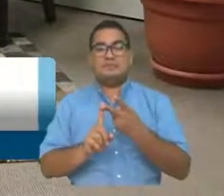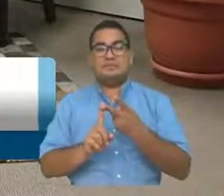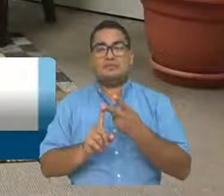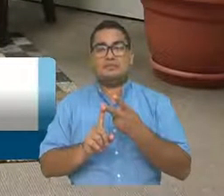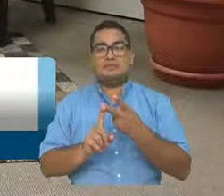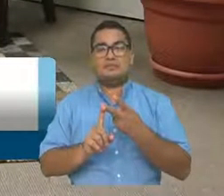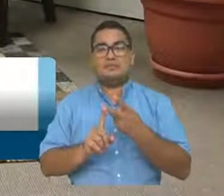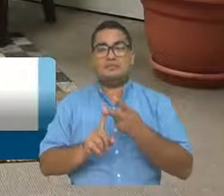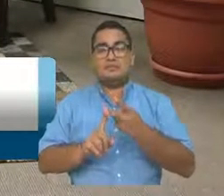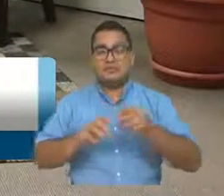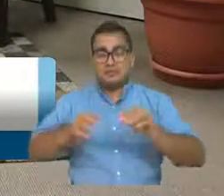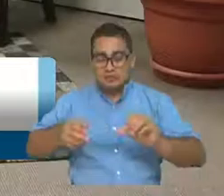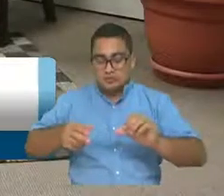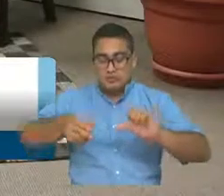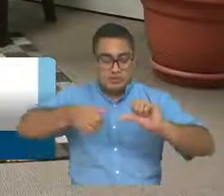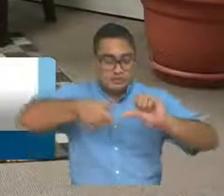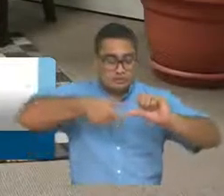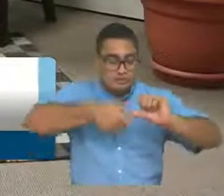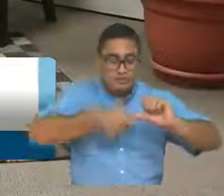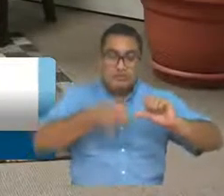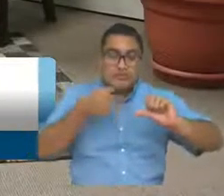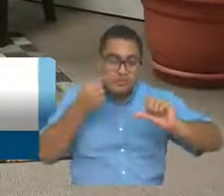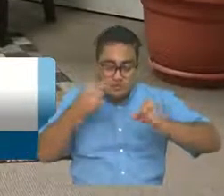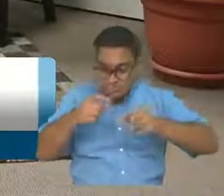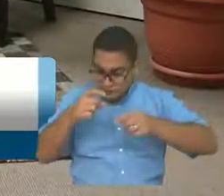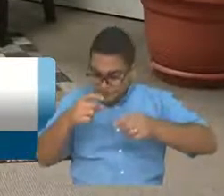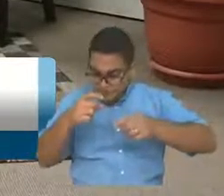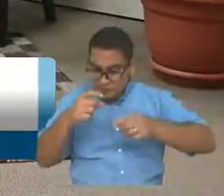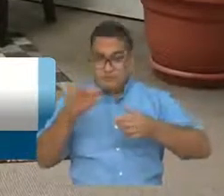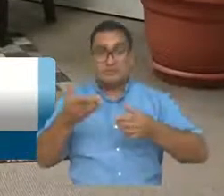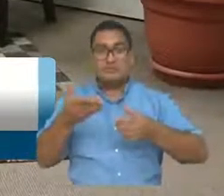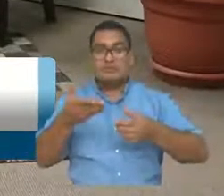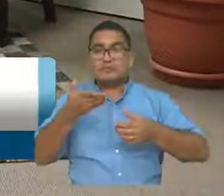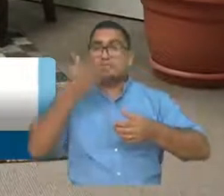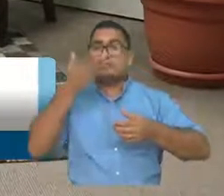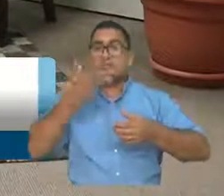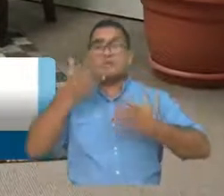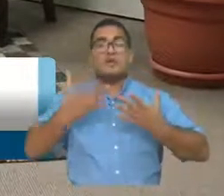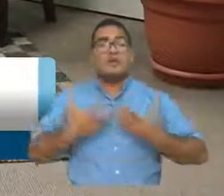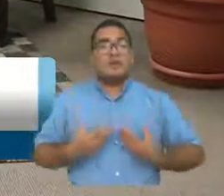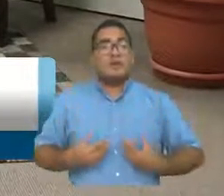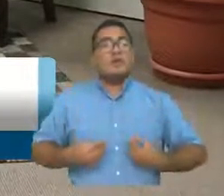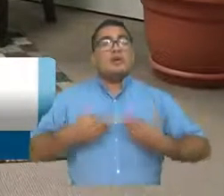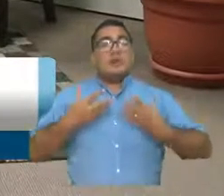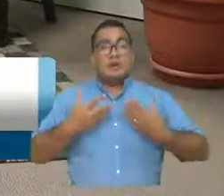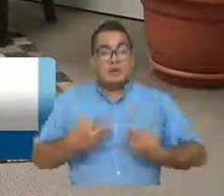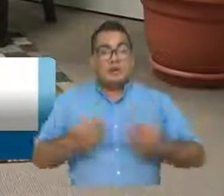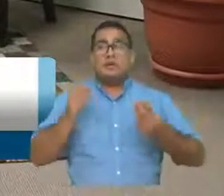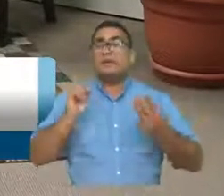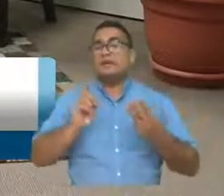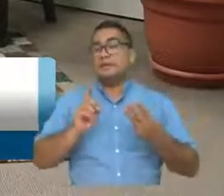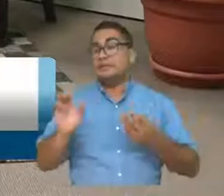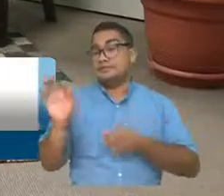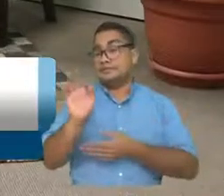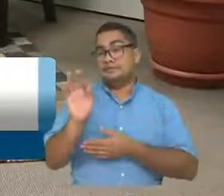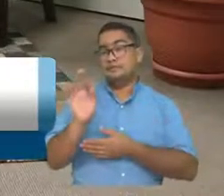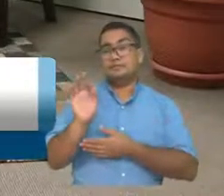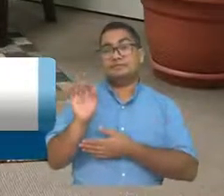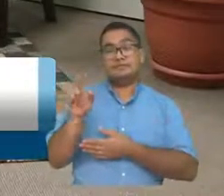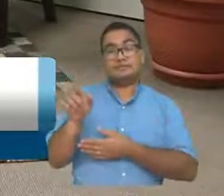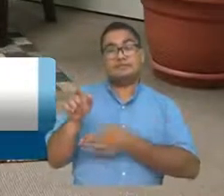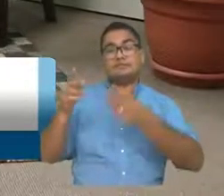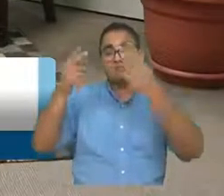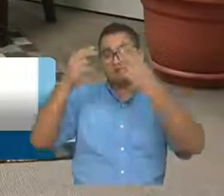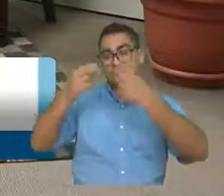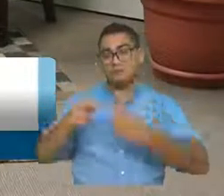durante ese periodo uno estarse monitoreando la temperatura, estarse monitoreando